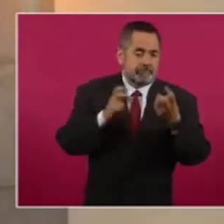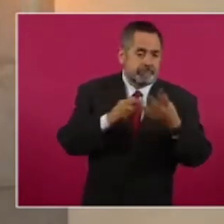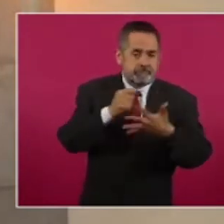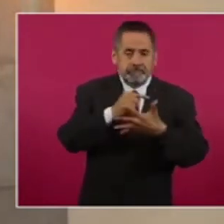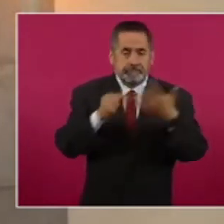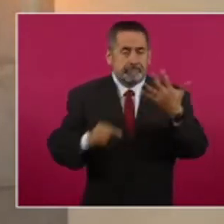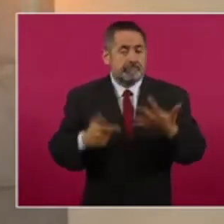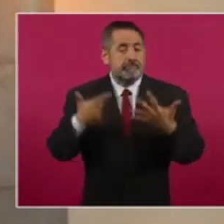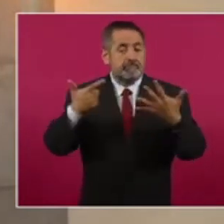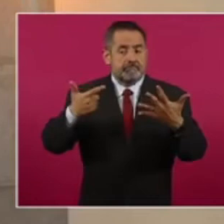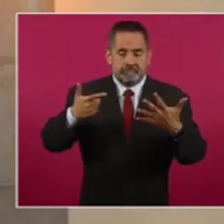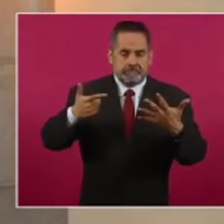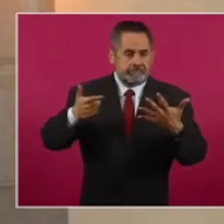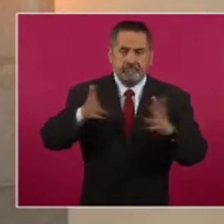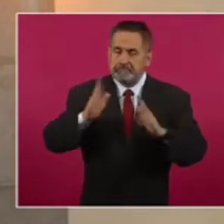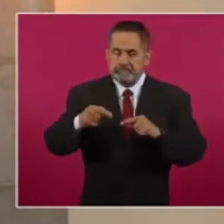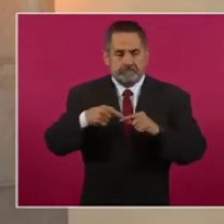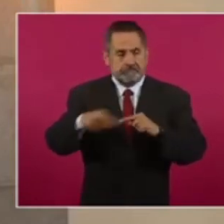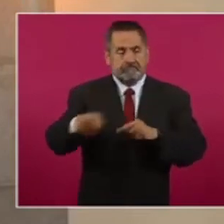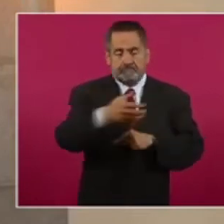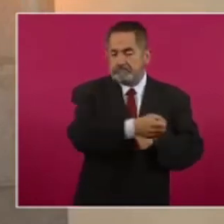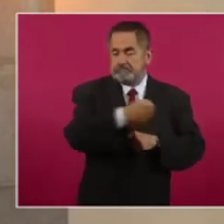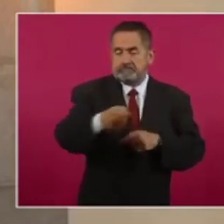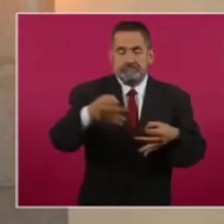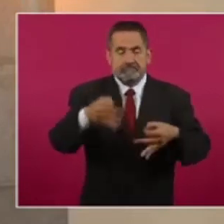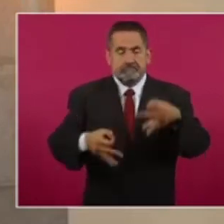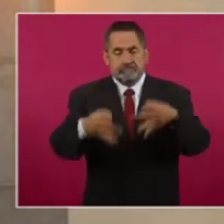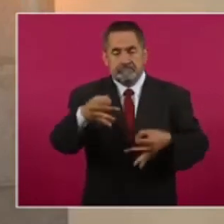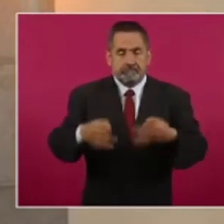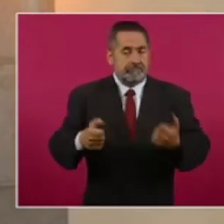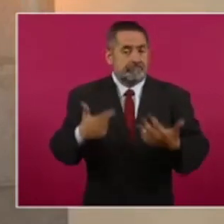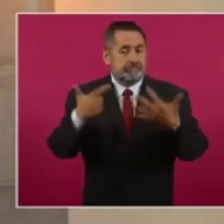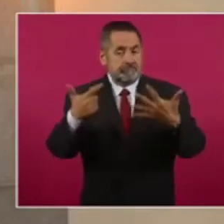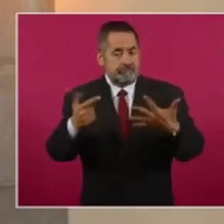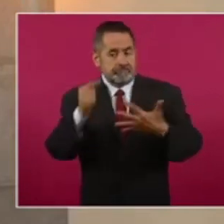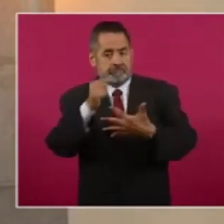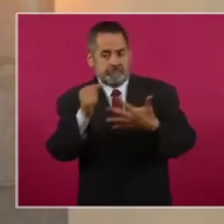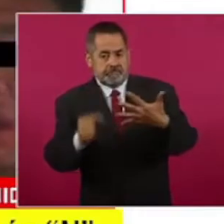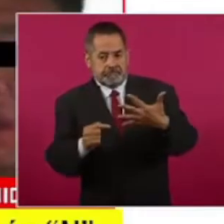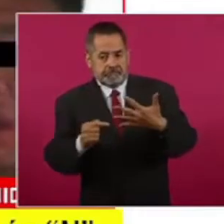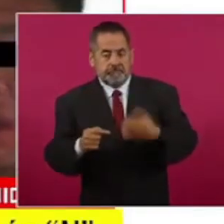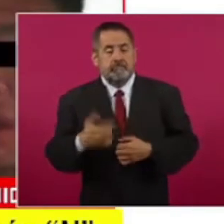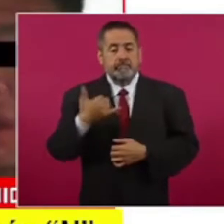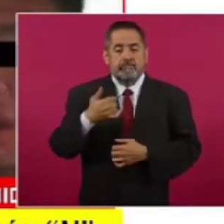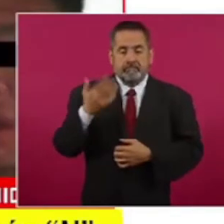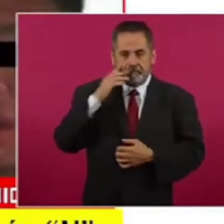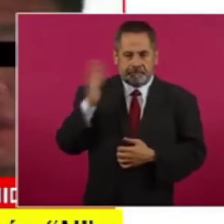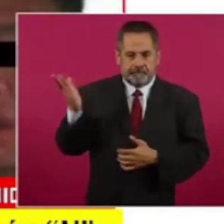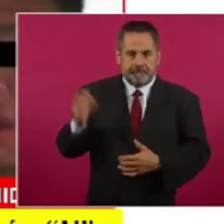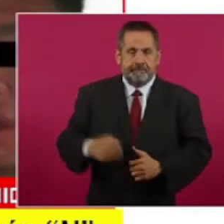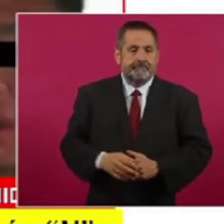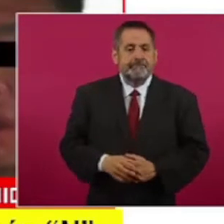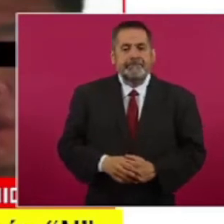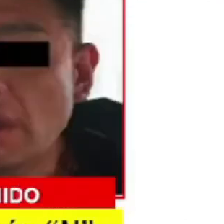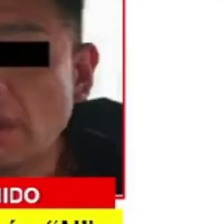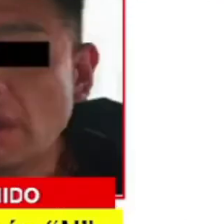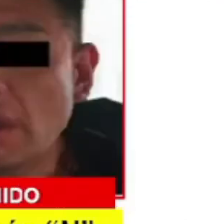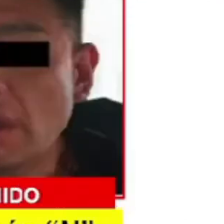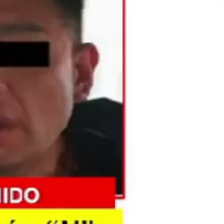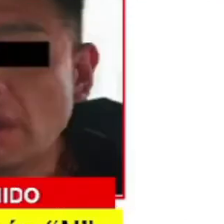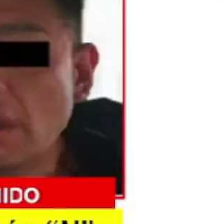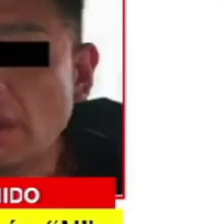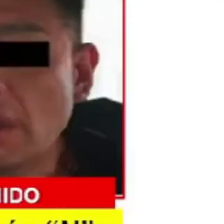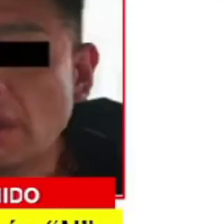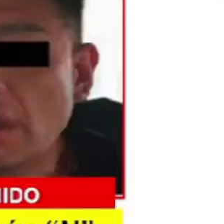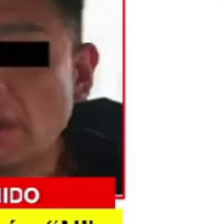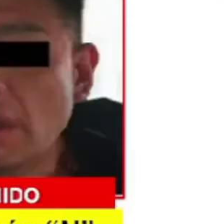7 vinculaciones a proceso penal por estos delitos y tiene 6 procesos pendientes que se encuentran en